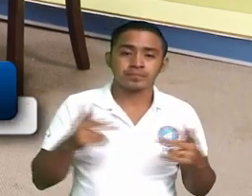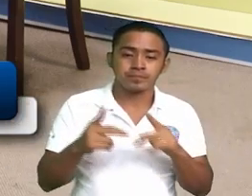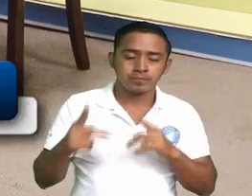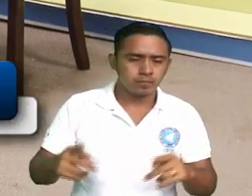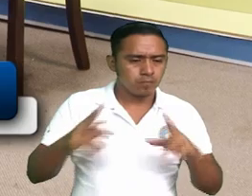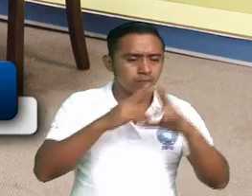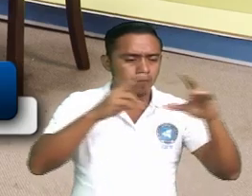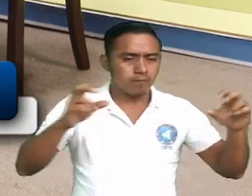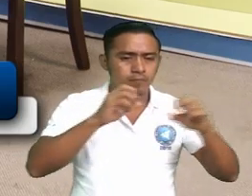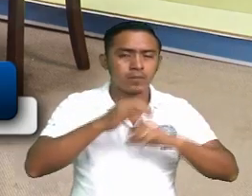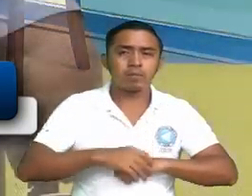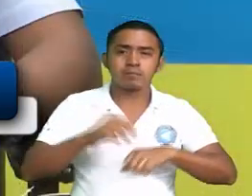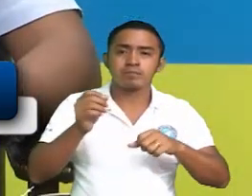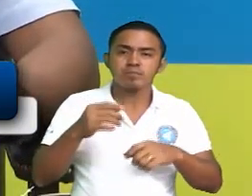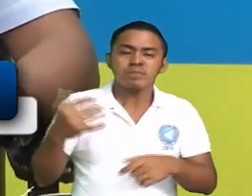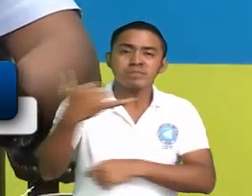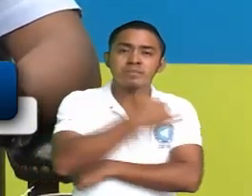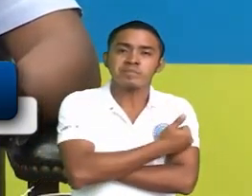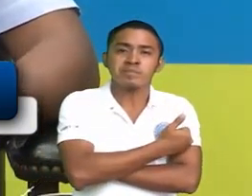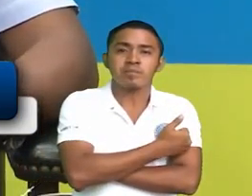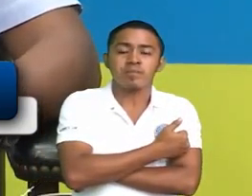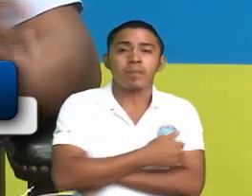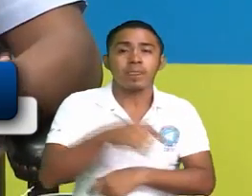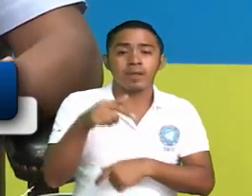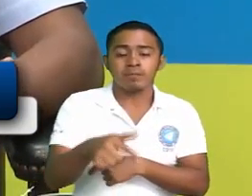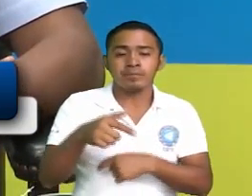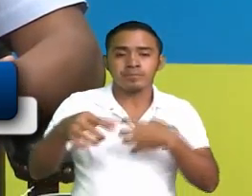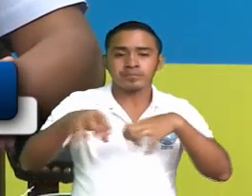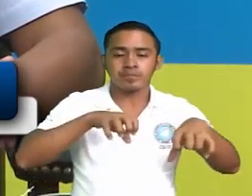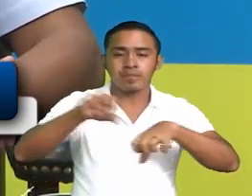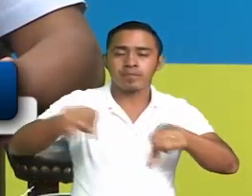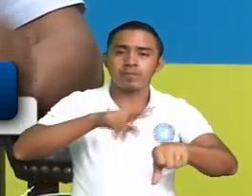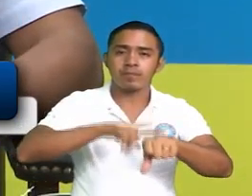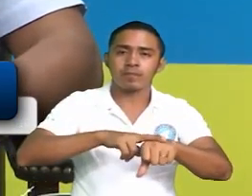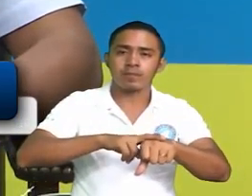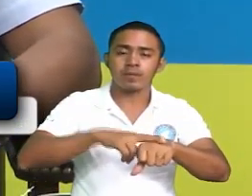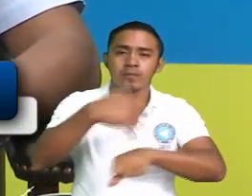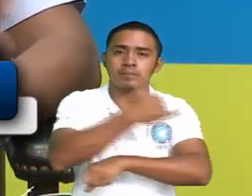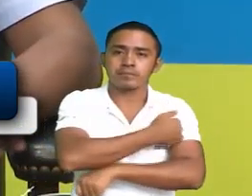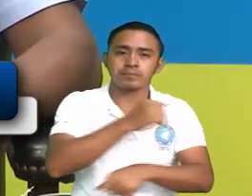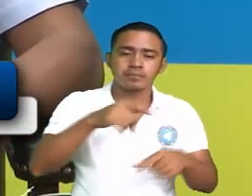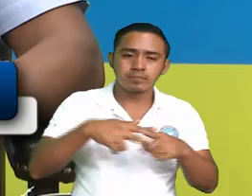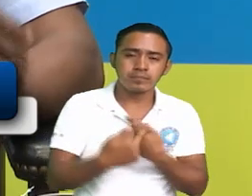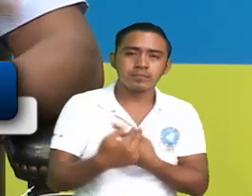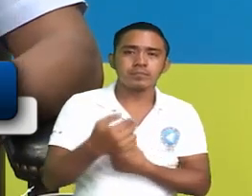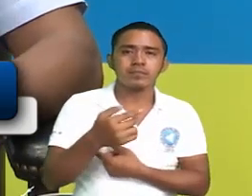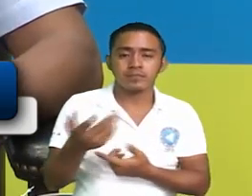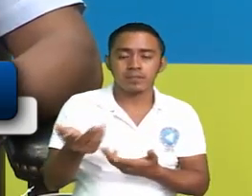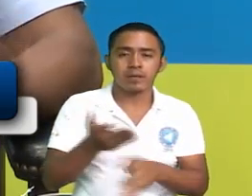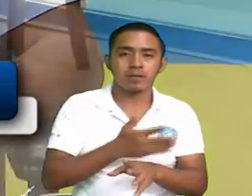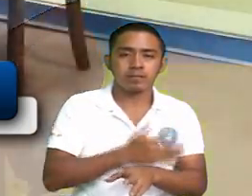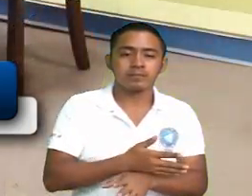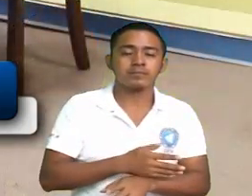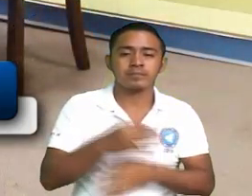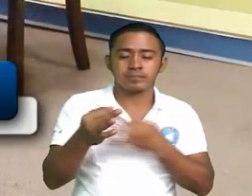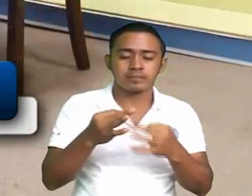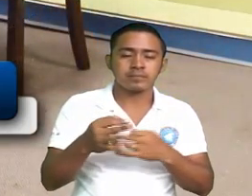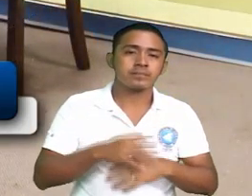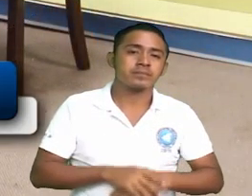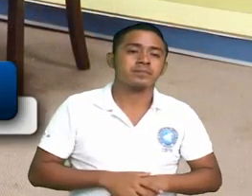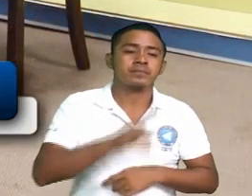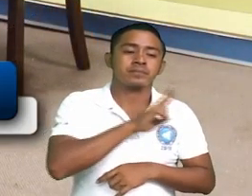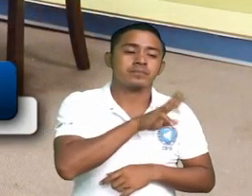nicaragüenses el vacunarnos y aprovechar esta Jornada Nacional de Vacunación que inició, como les repetí anteriormente,